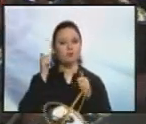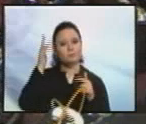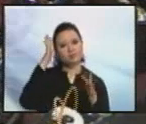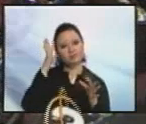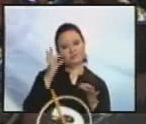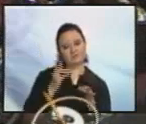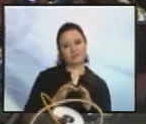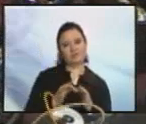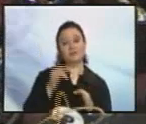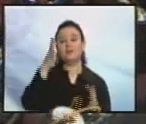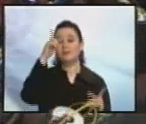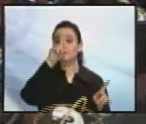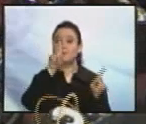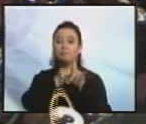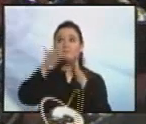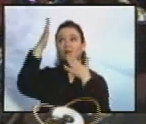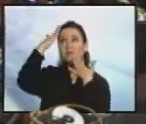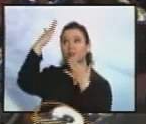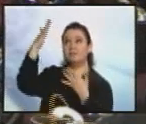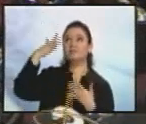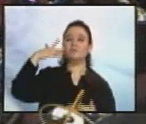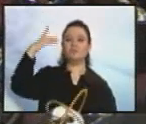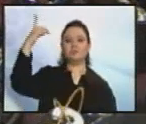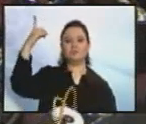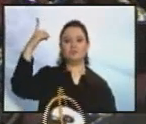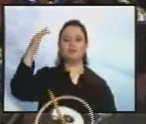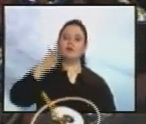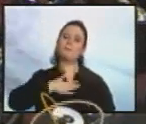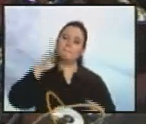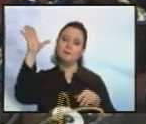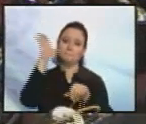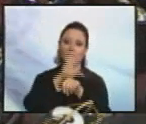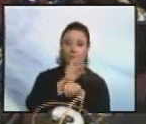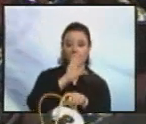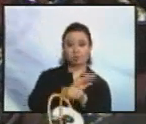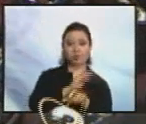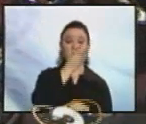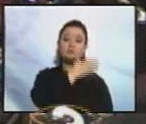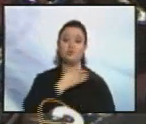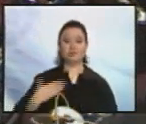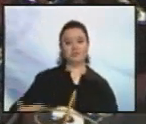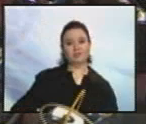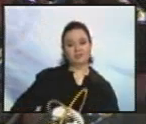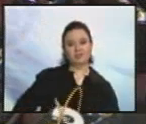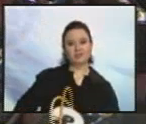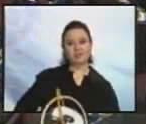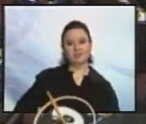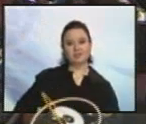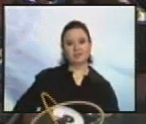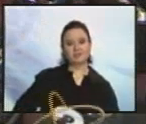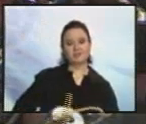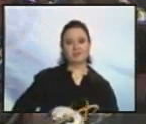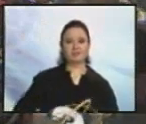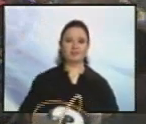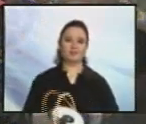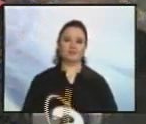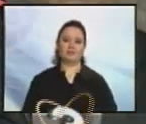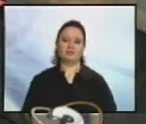Y agradezco a Dios que me permitió gobernar sin tener